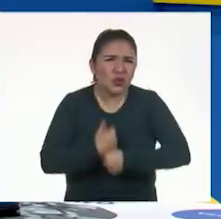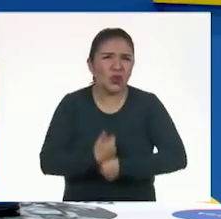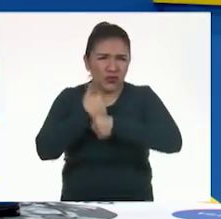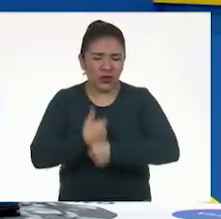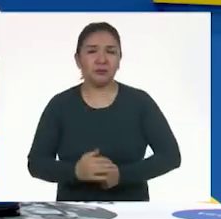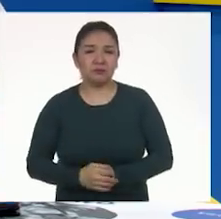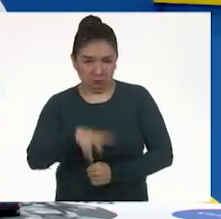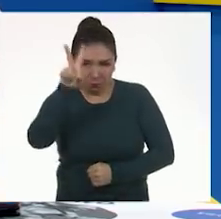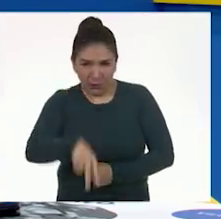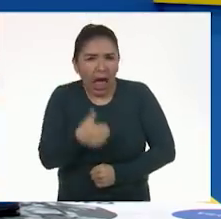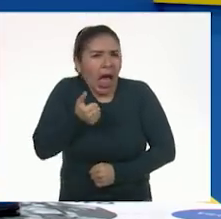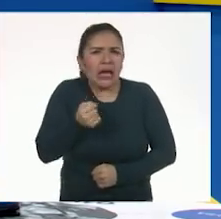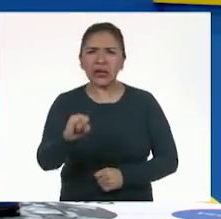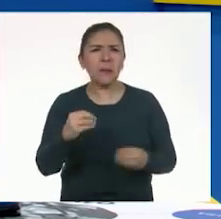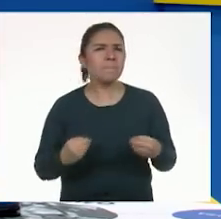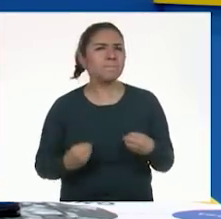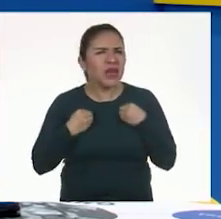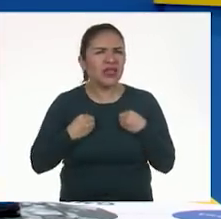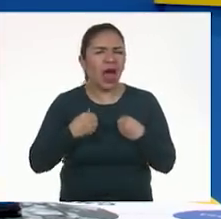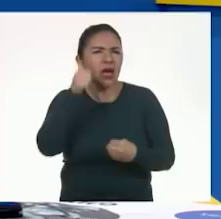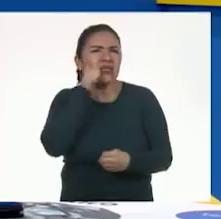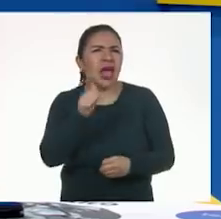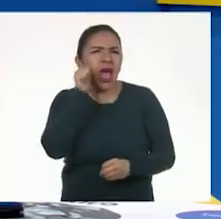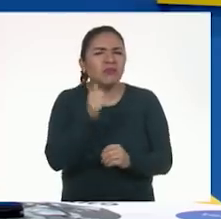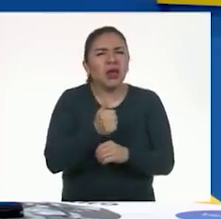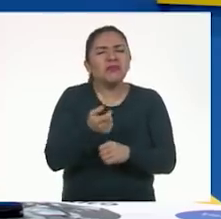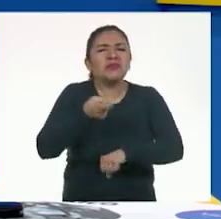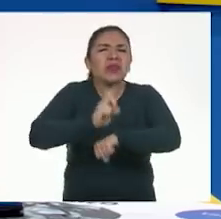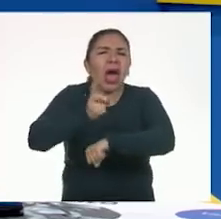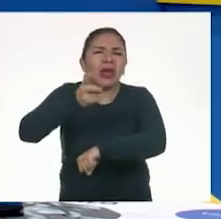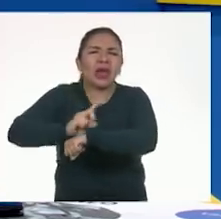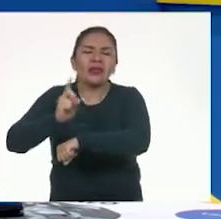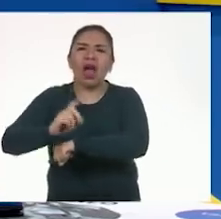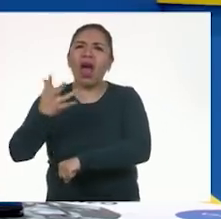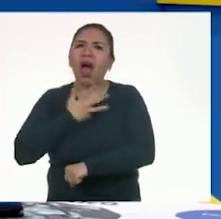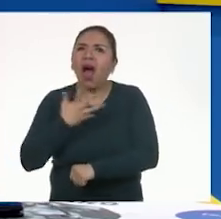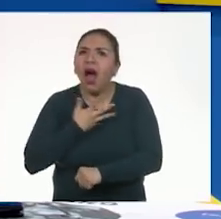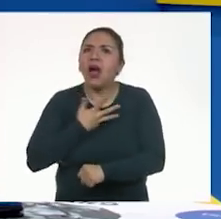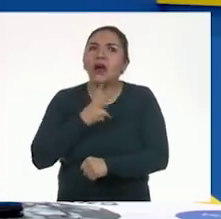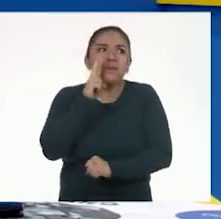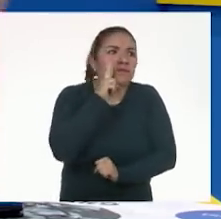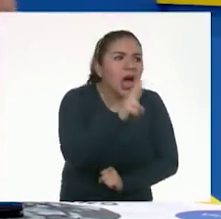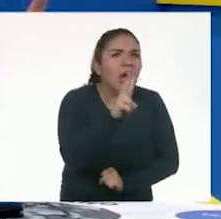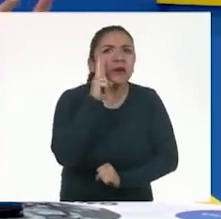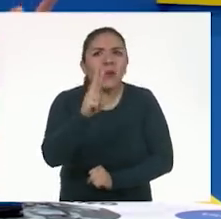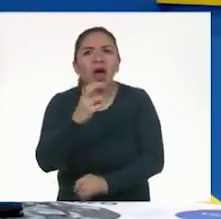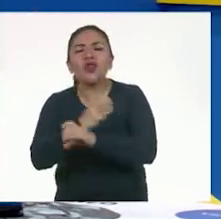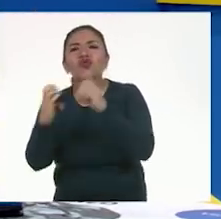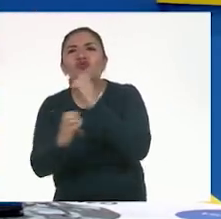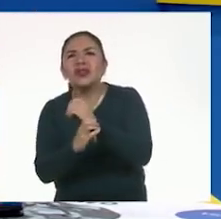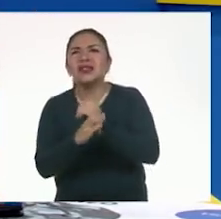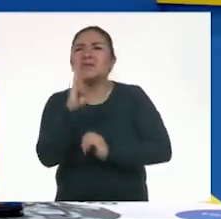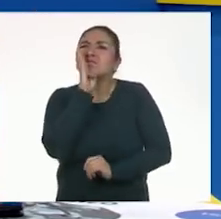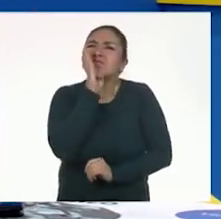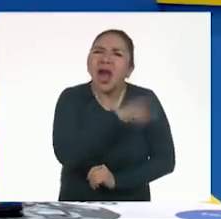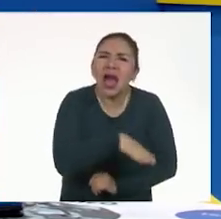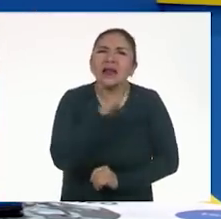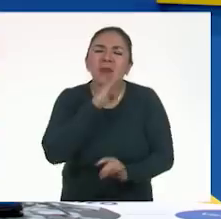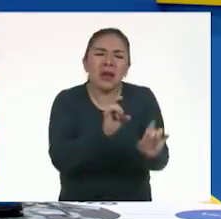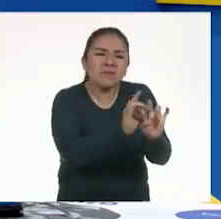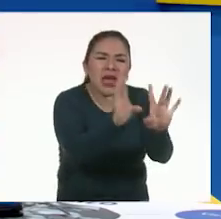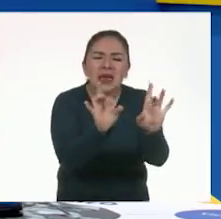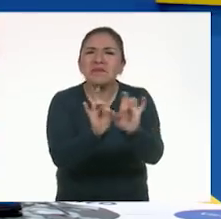en la vida todo el tiempo nos están acosando las tragedias. Todo el tiempo puede ocurrir